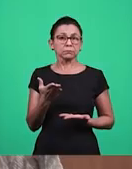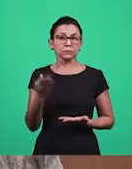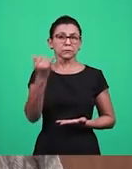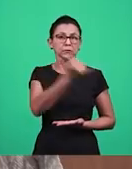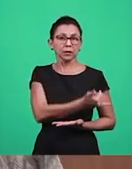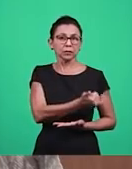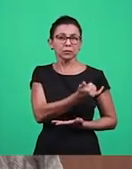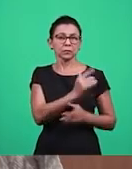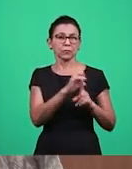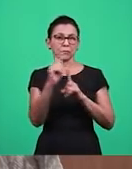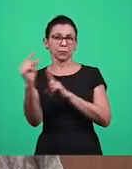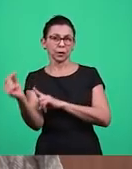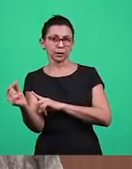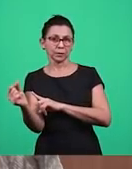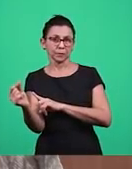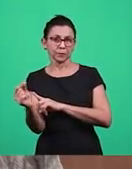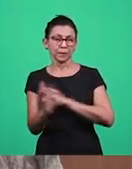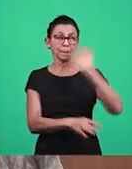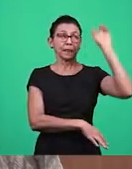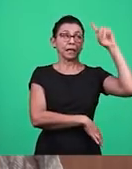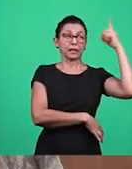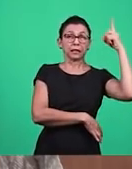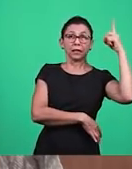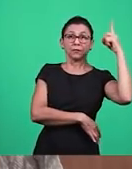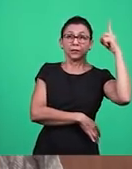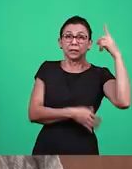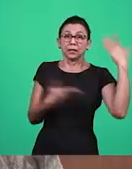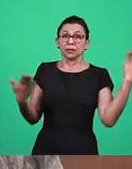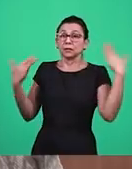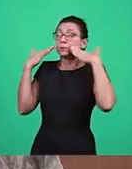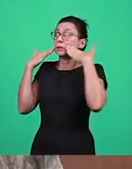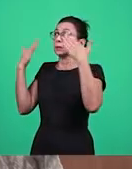de Dios. ¿Dónde voy a huir de este juicio? Y ahora,